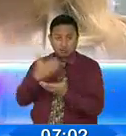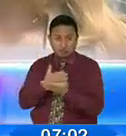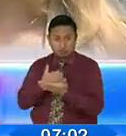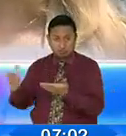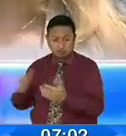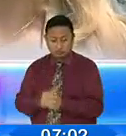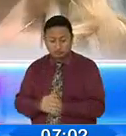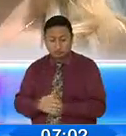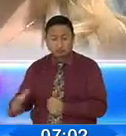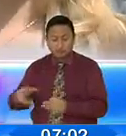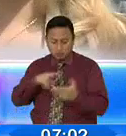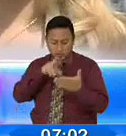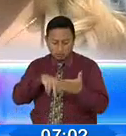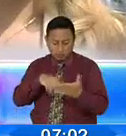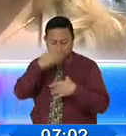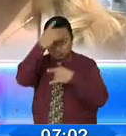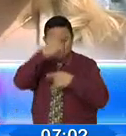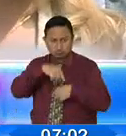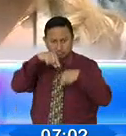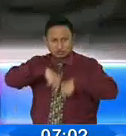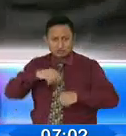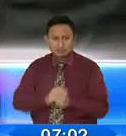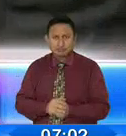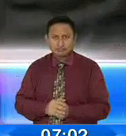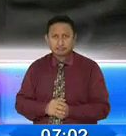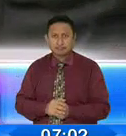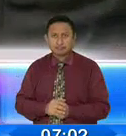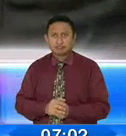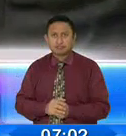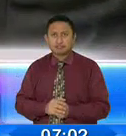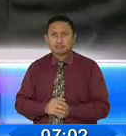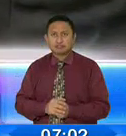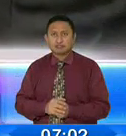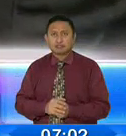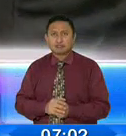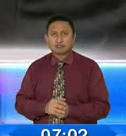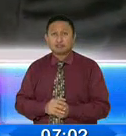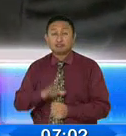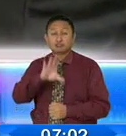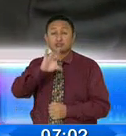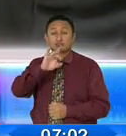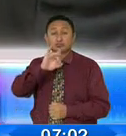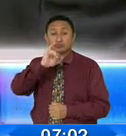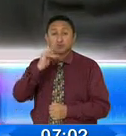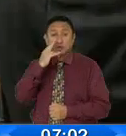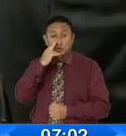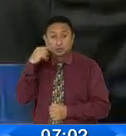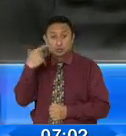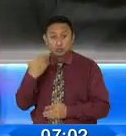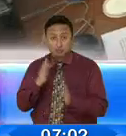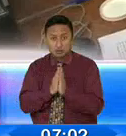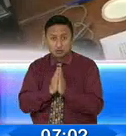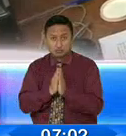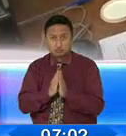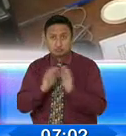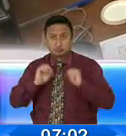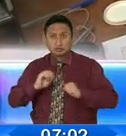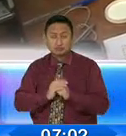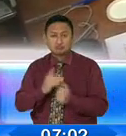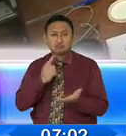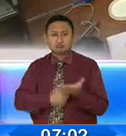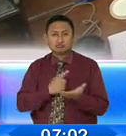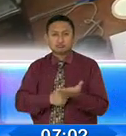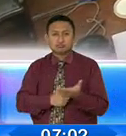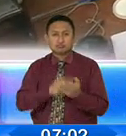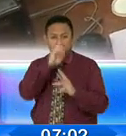ratifique y deseche la apelación de Jorge Yunda. Precisamente fue el pasado 8 de junio que Yunda oficializó el pedido para que se analice el cumplimiento